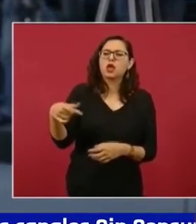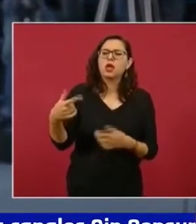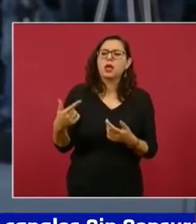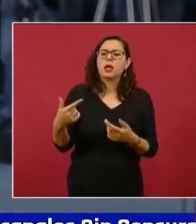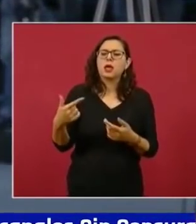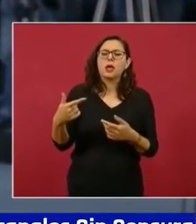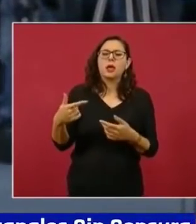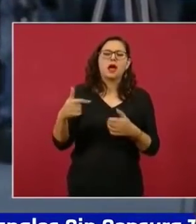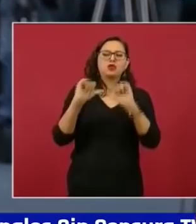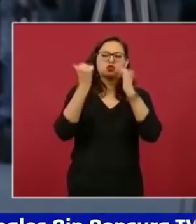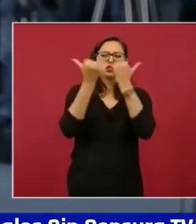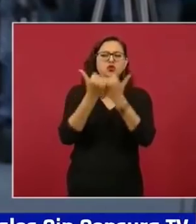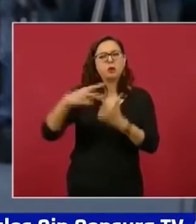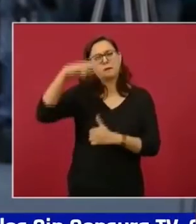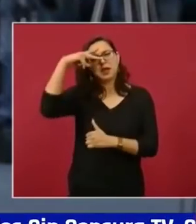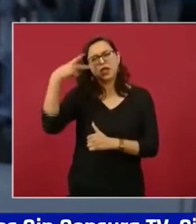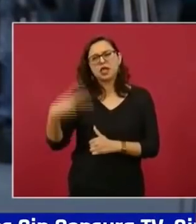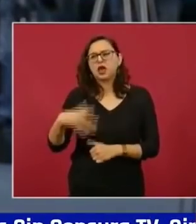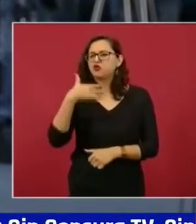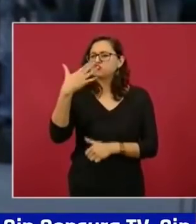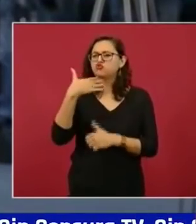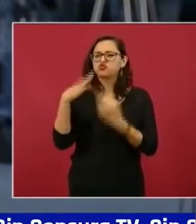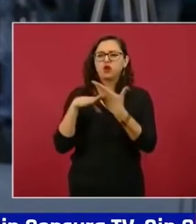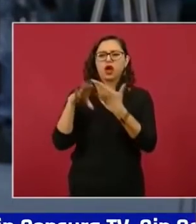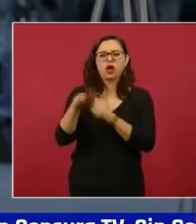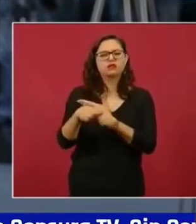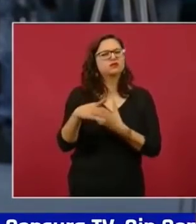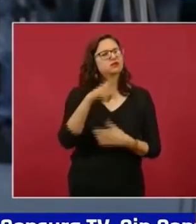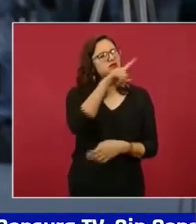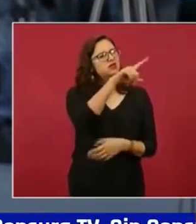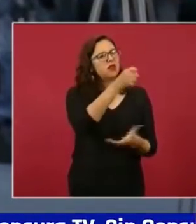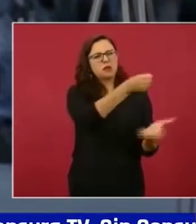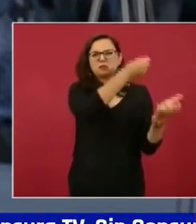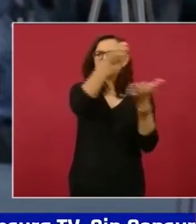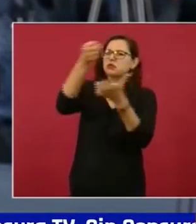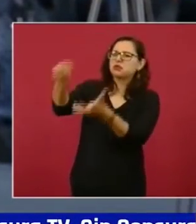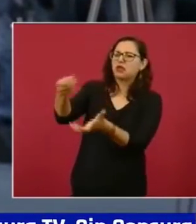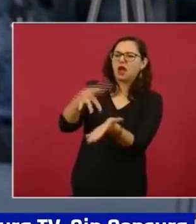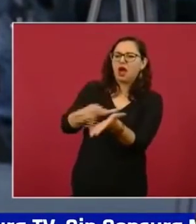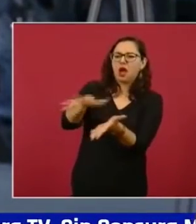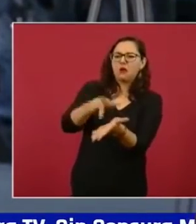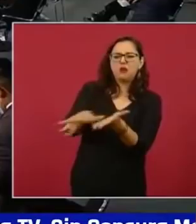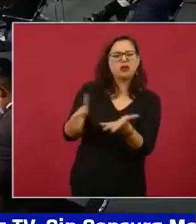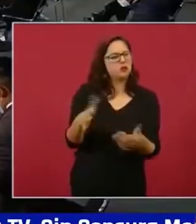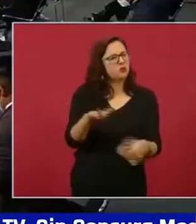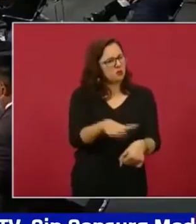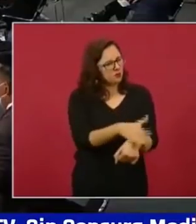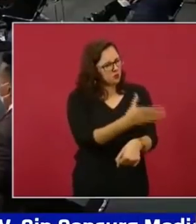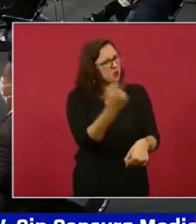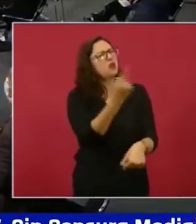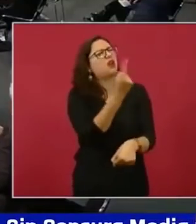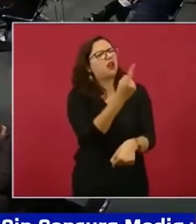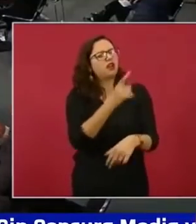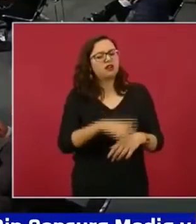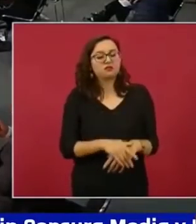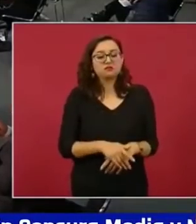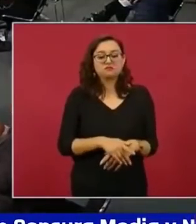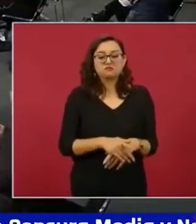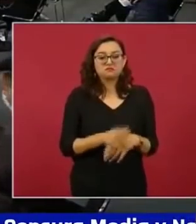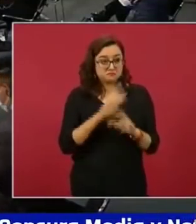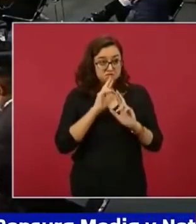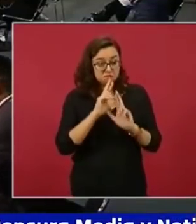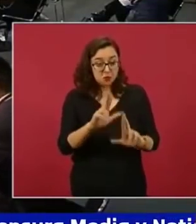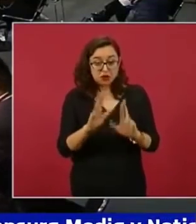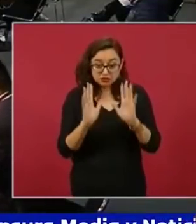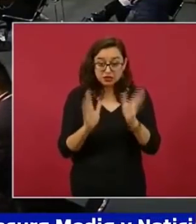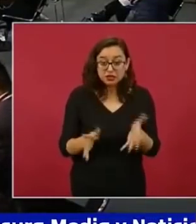contra la Corrupción. Preguntarle si ya hubo alguna respuesta, pues porque ya han transcurrido pues todos estos meses. No ha habido respuesta. Y qué bien que lo